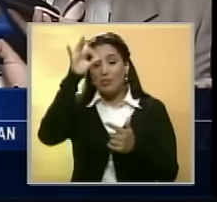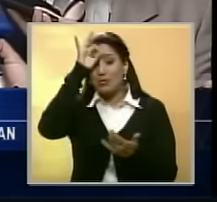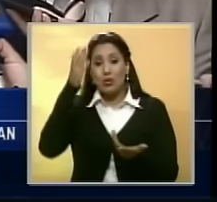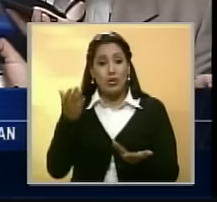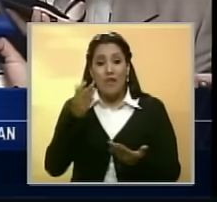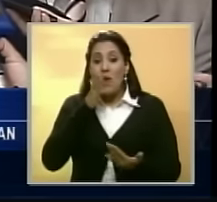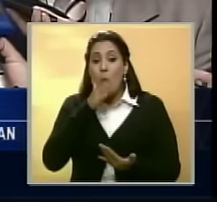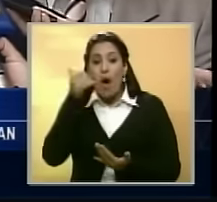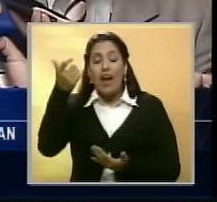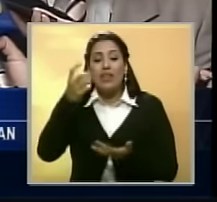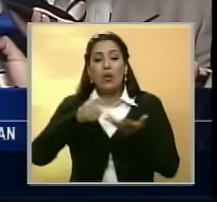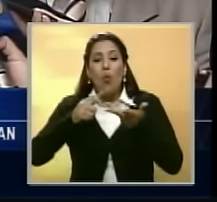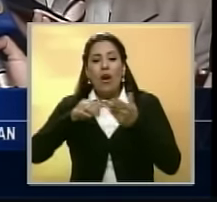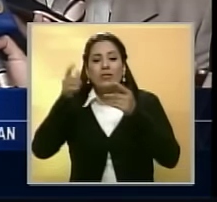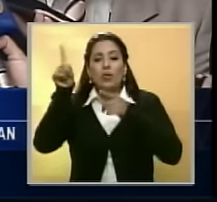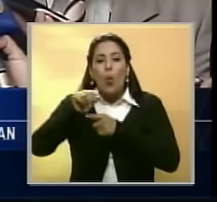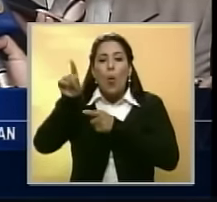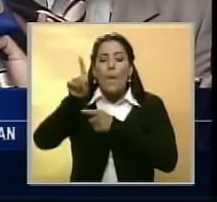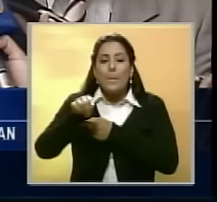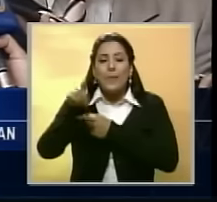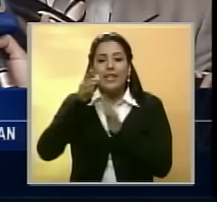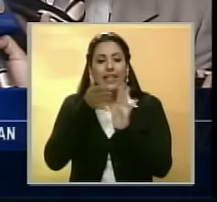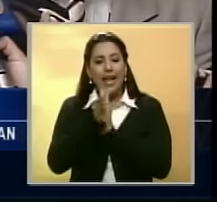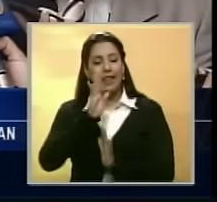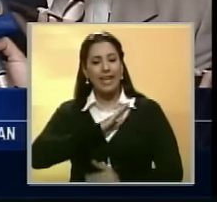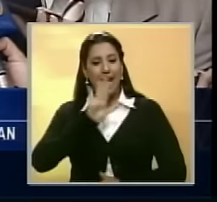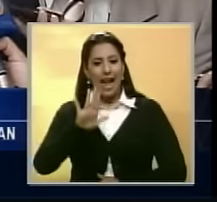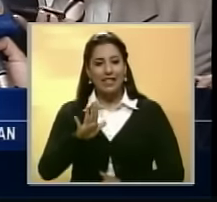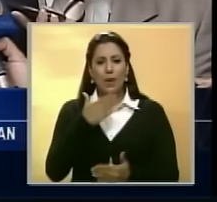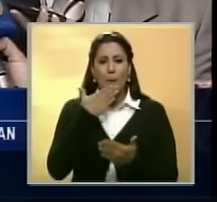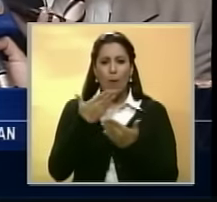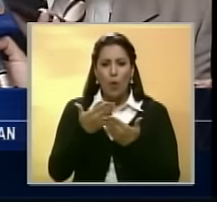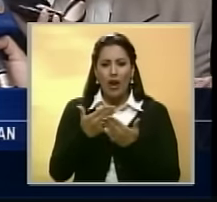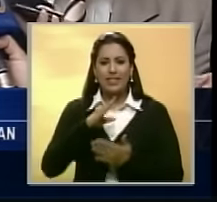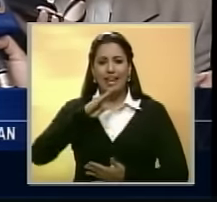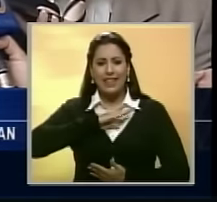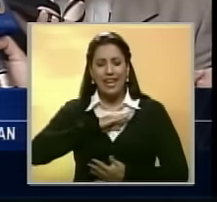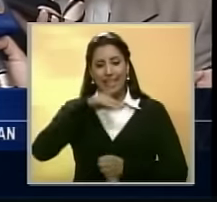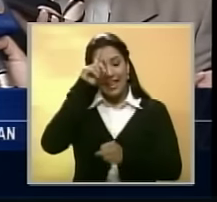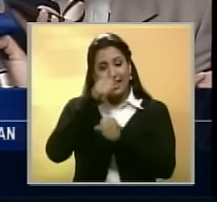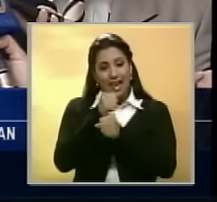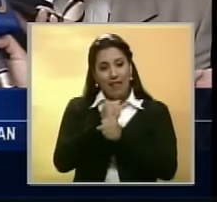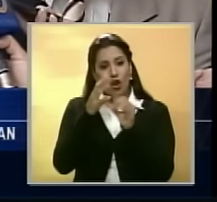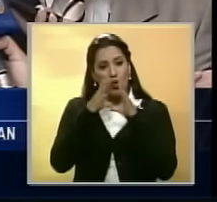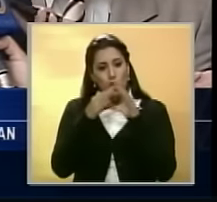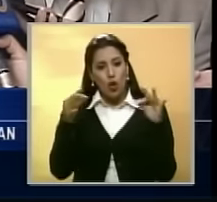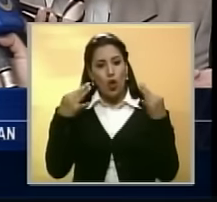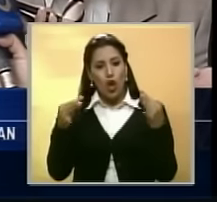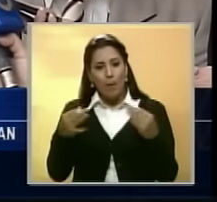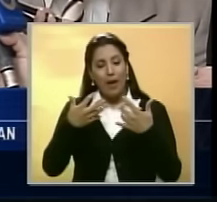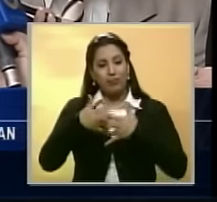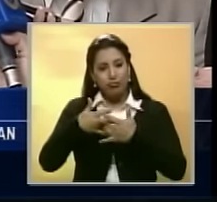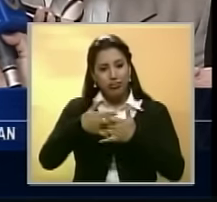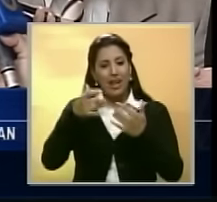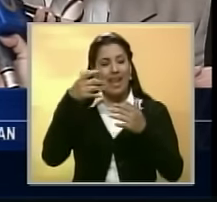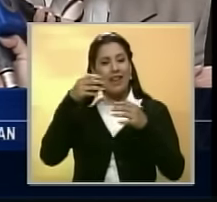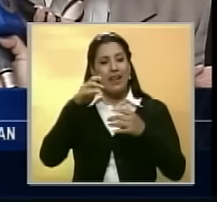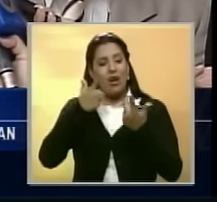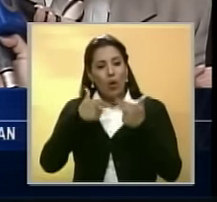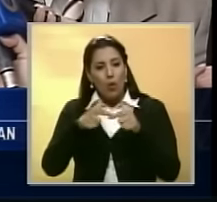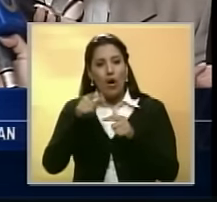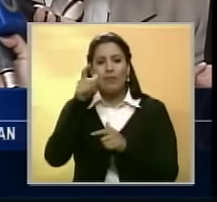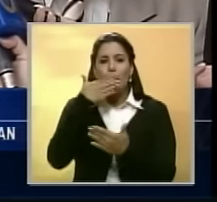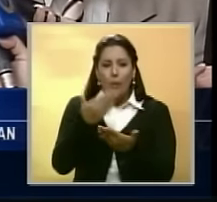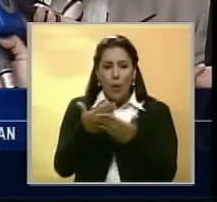tienen certidumbre de cuánto es el monto mensual que se les va a asignar para que puedan tener operativas y en funcionamiento todas sus plantas y todas sus industrias. Y